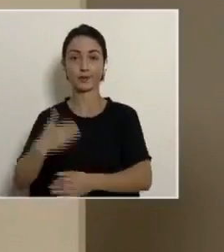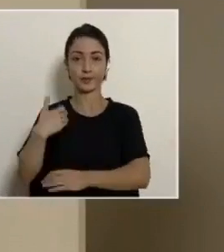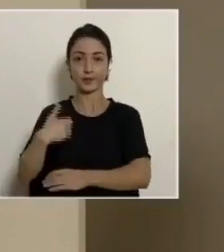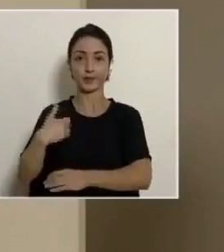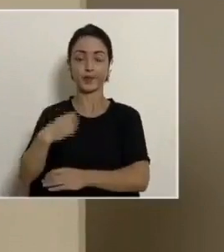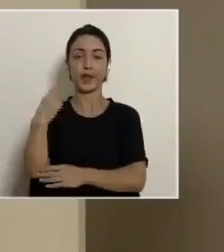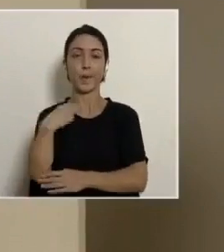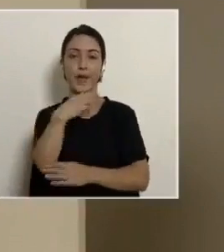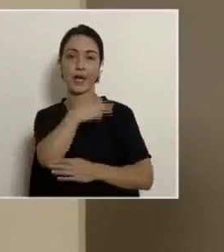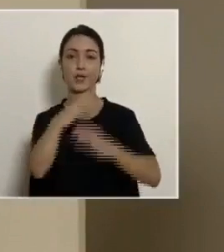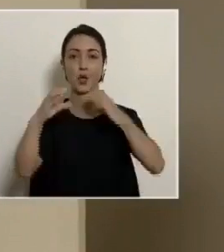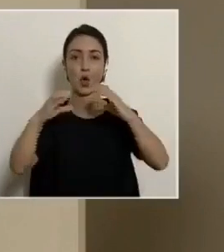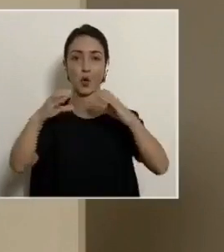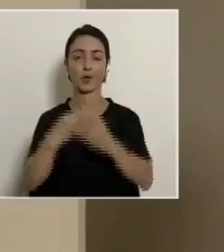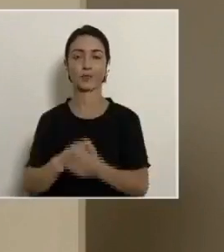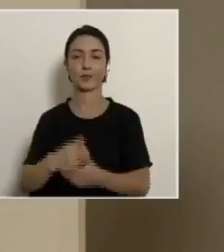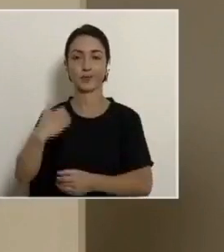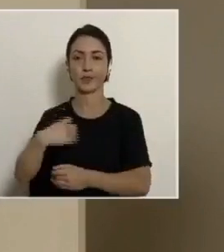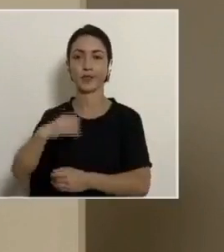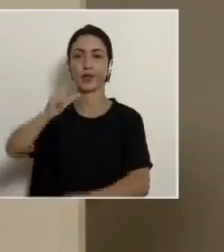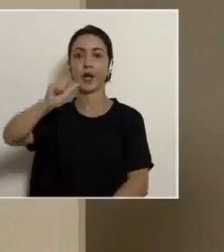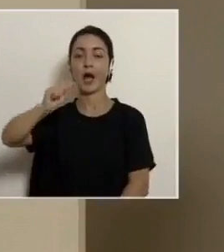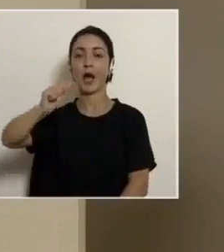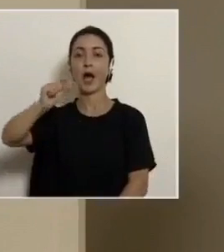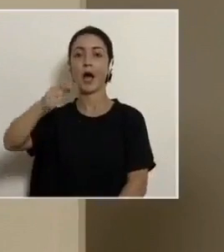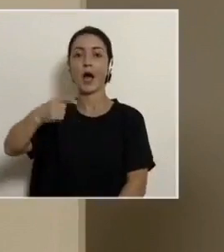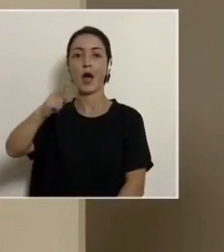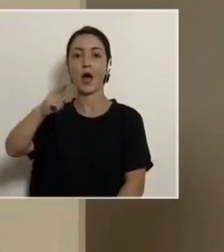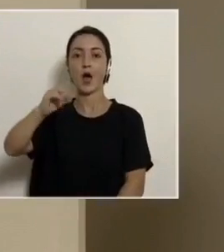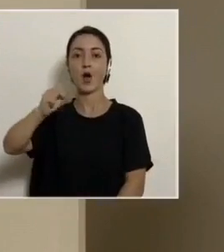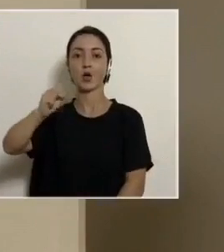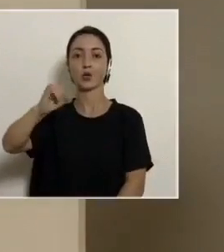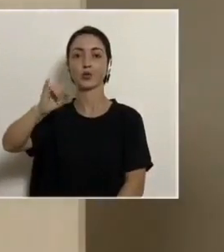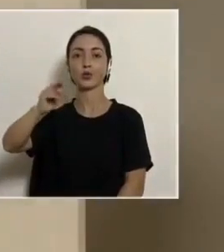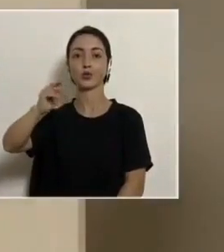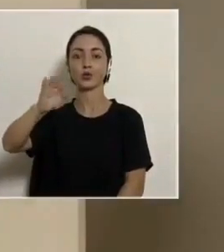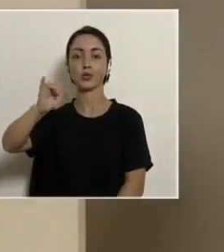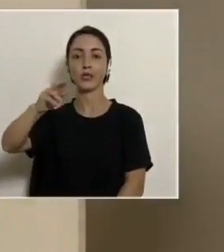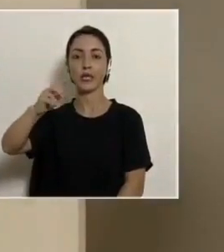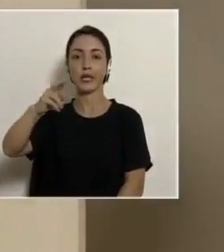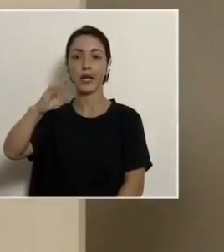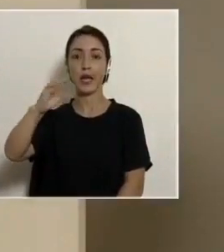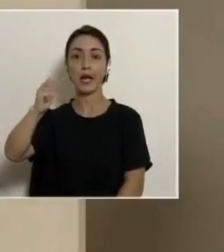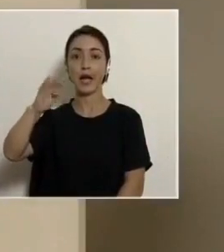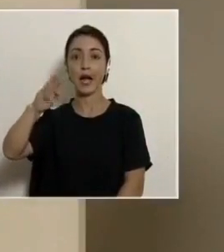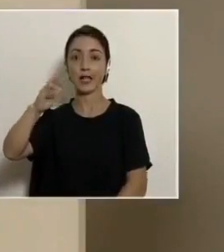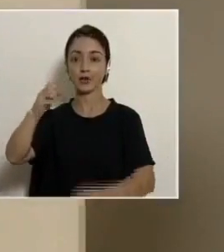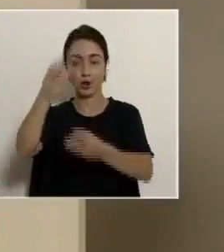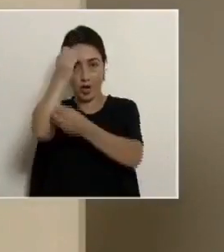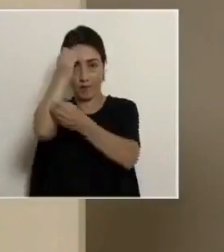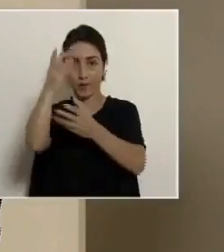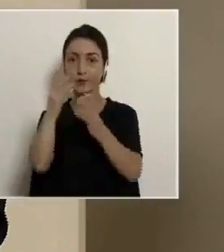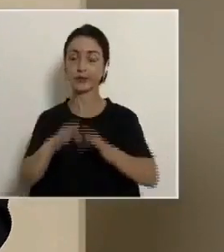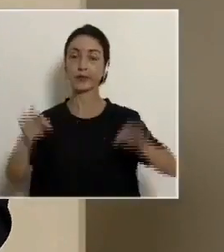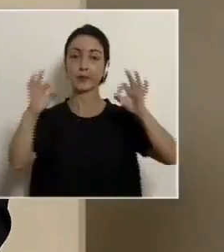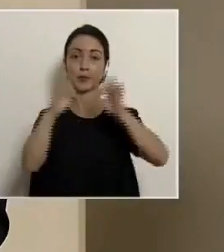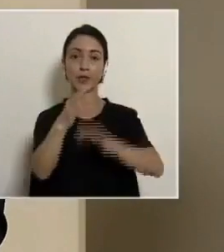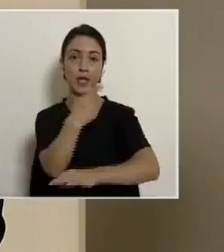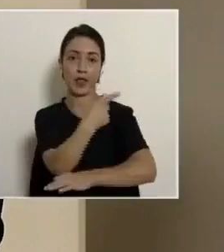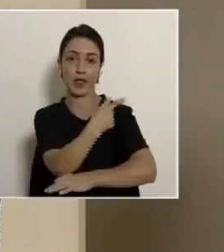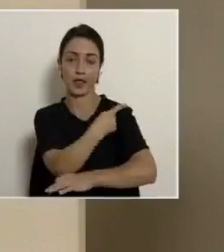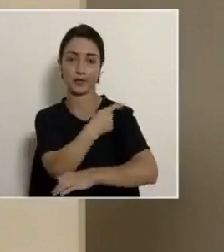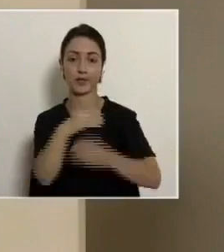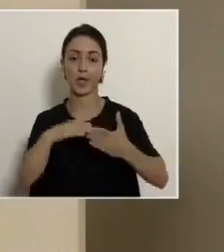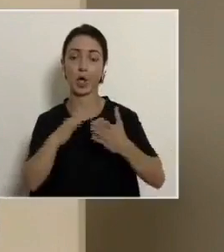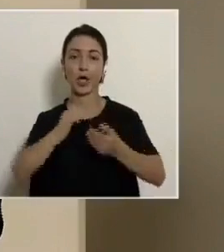al ministro de Comunicación, el señor Agustín Castro, quien nos dará una importante información sobre las vacunas contra el